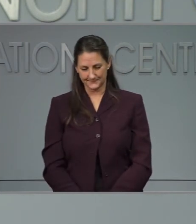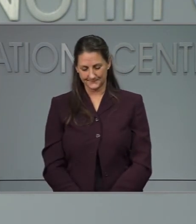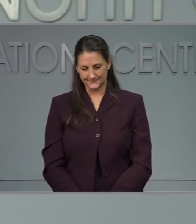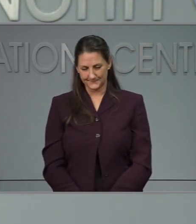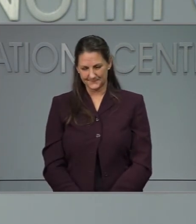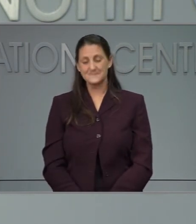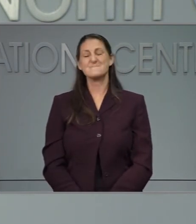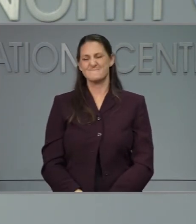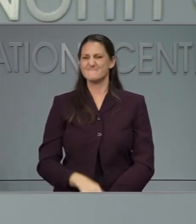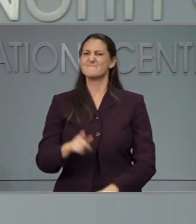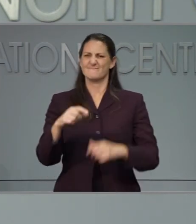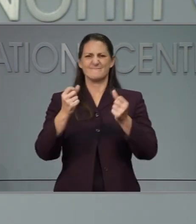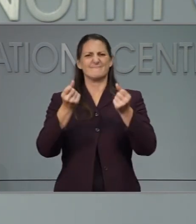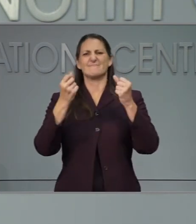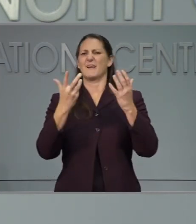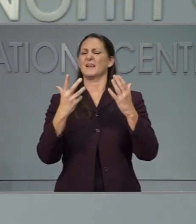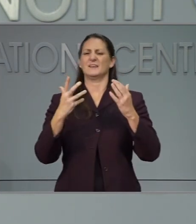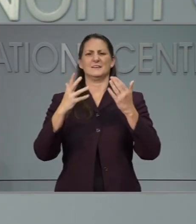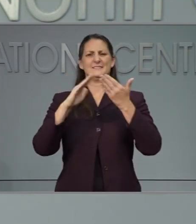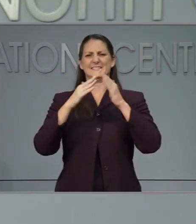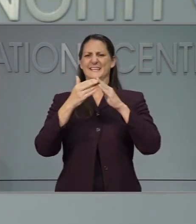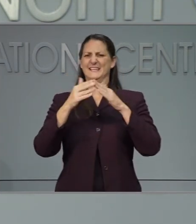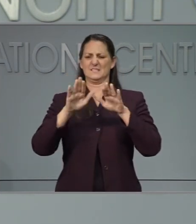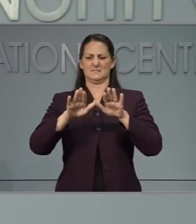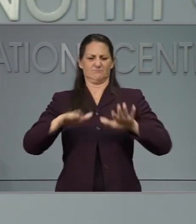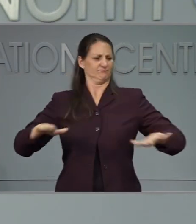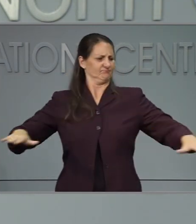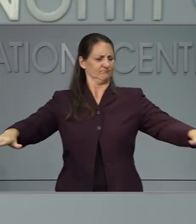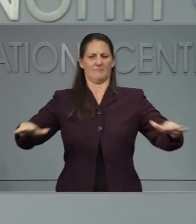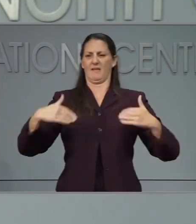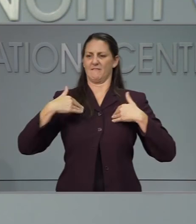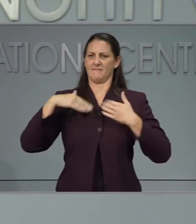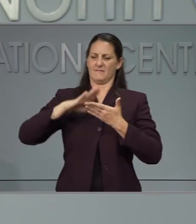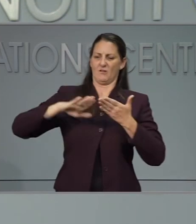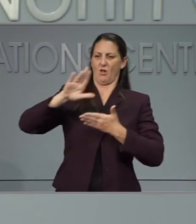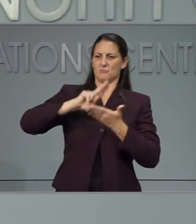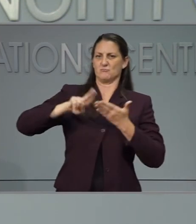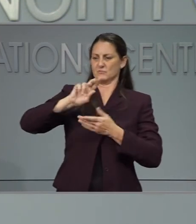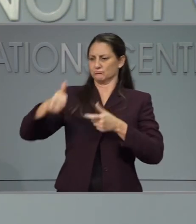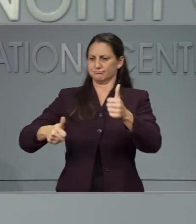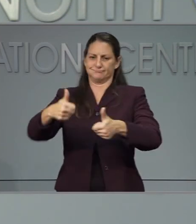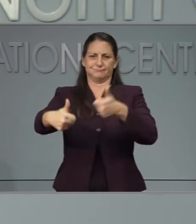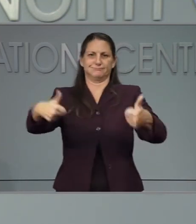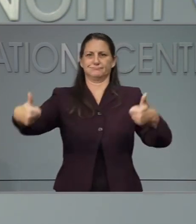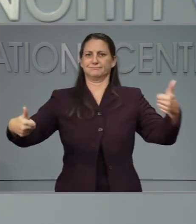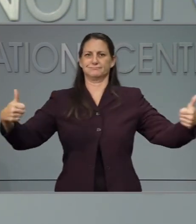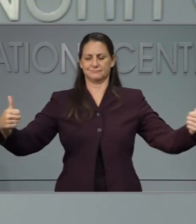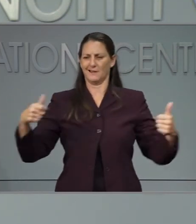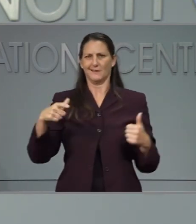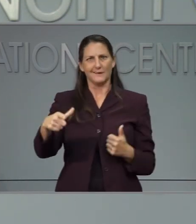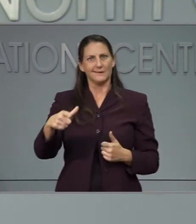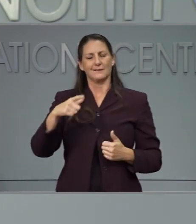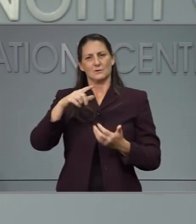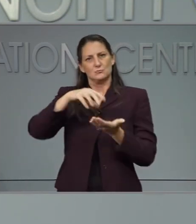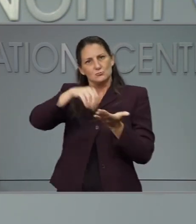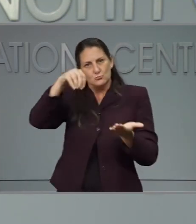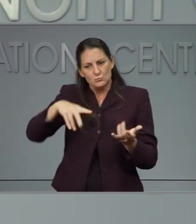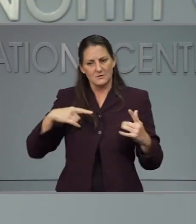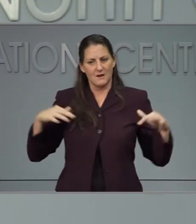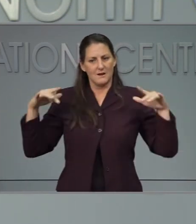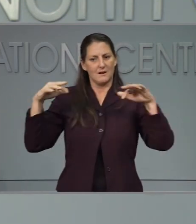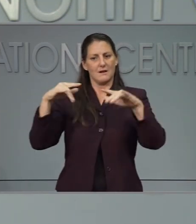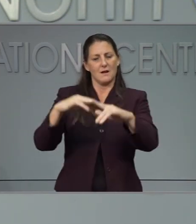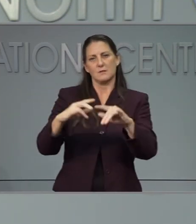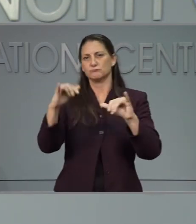en muchas calles de donde están las universidades, los jóvenes están tomando alcohol sin mascarillas. Esto